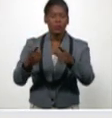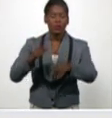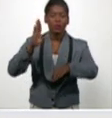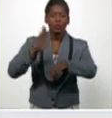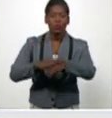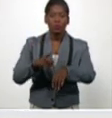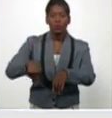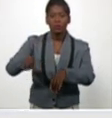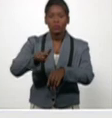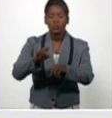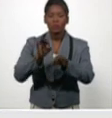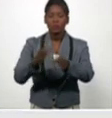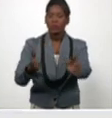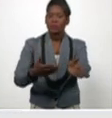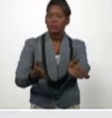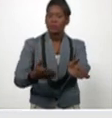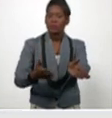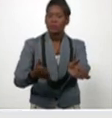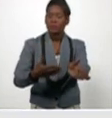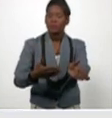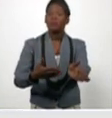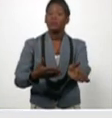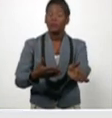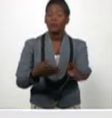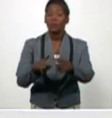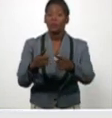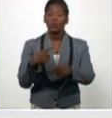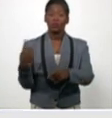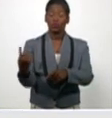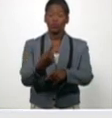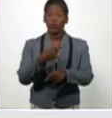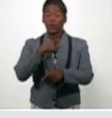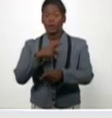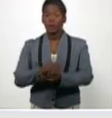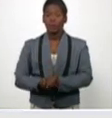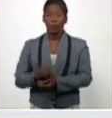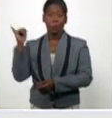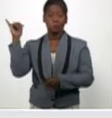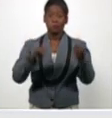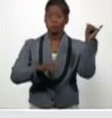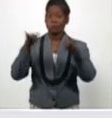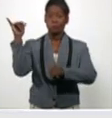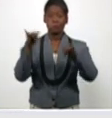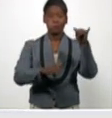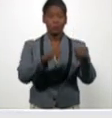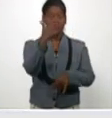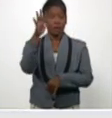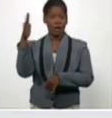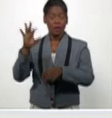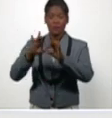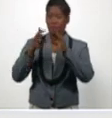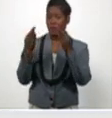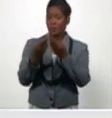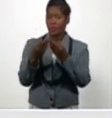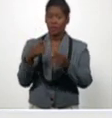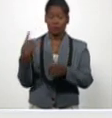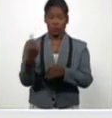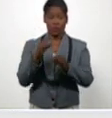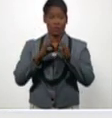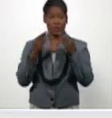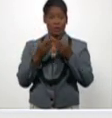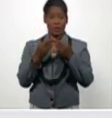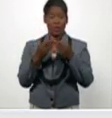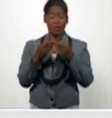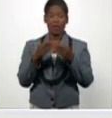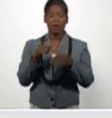establecido, porque si hubiéramos guardado el correcto distanciamiento, la restricción de la persona en